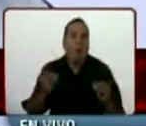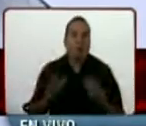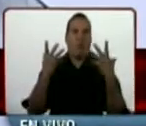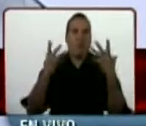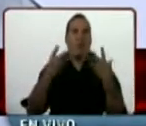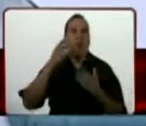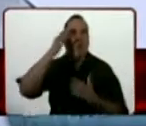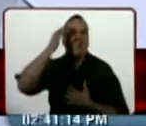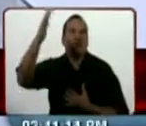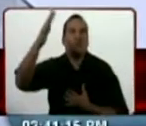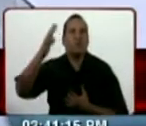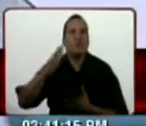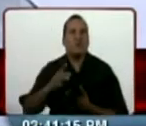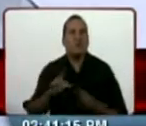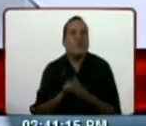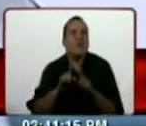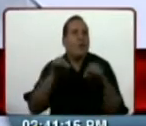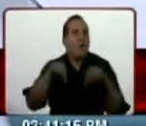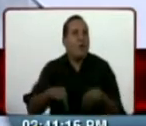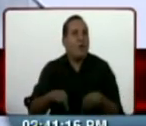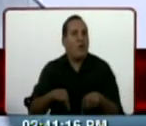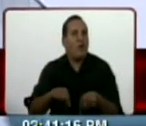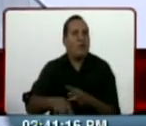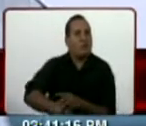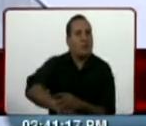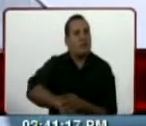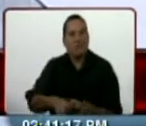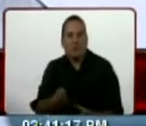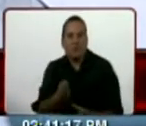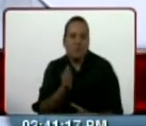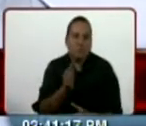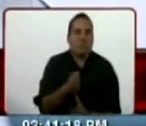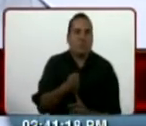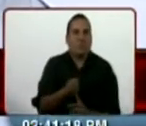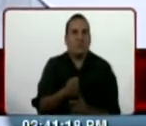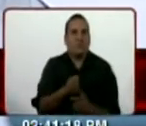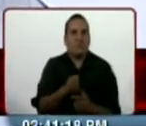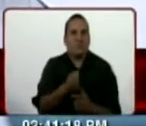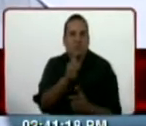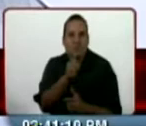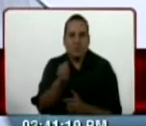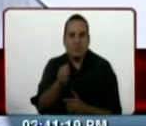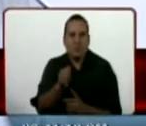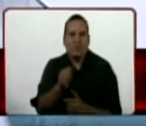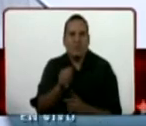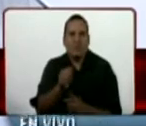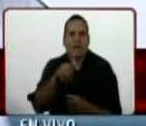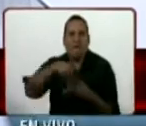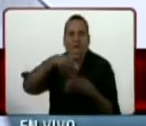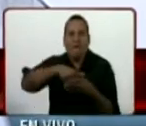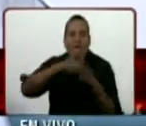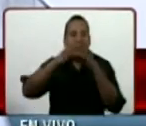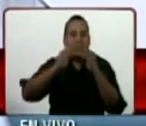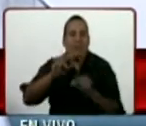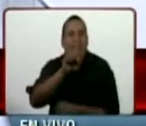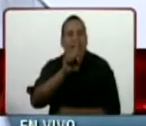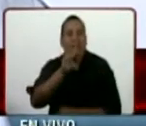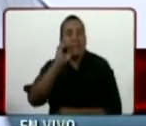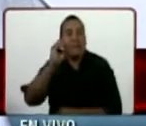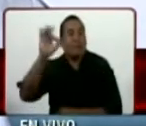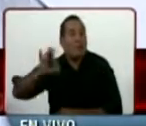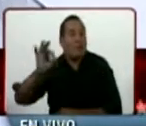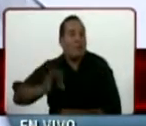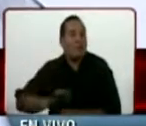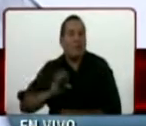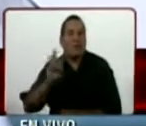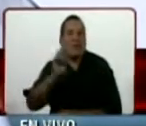un día como hoy, yo tocara un botón, anotaría, que vote el 100% de todos los venezolanos y tocara un botón.